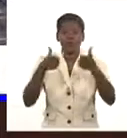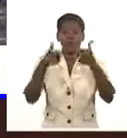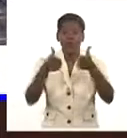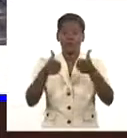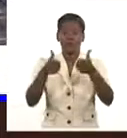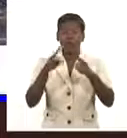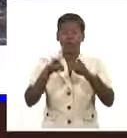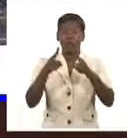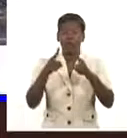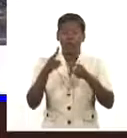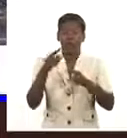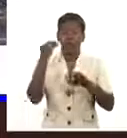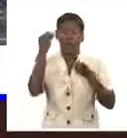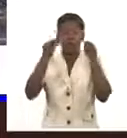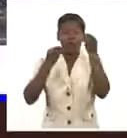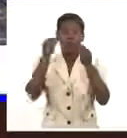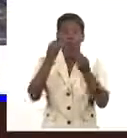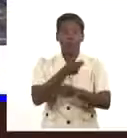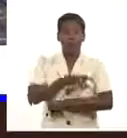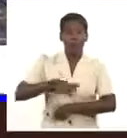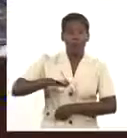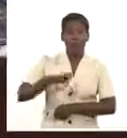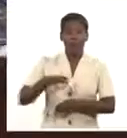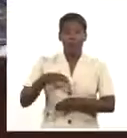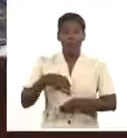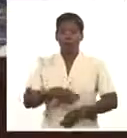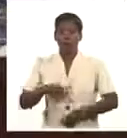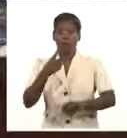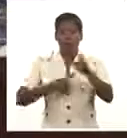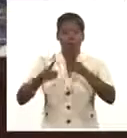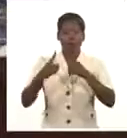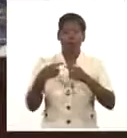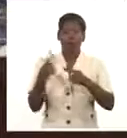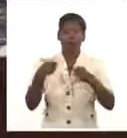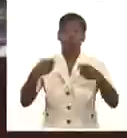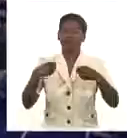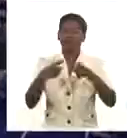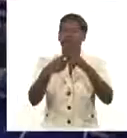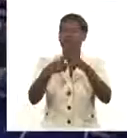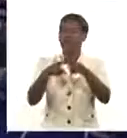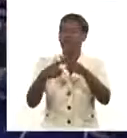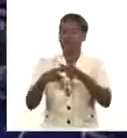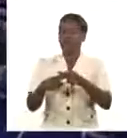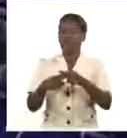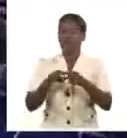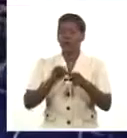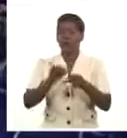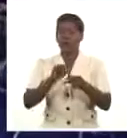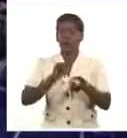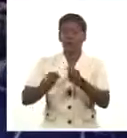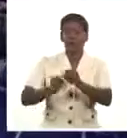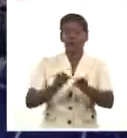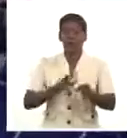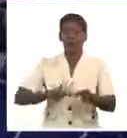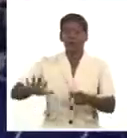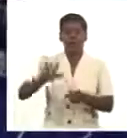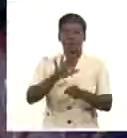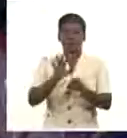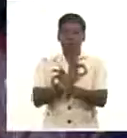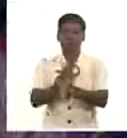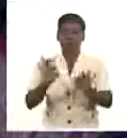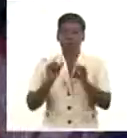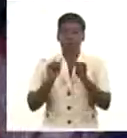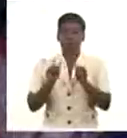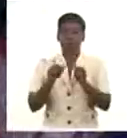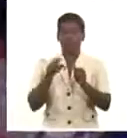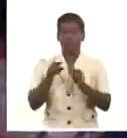Después que propongan cómo resolverlo, que participen en la solución y en el control. La cita resumió el resultado de las